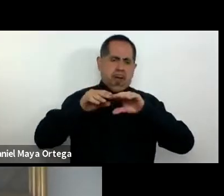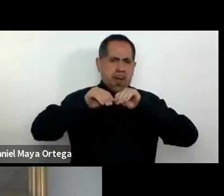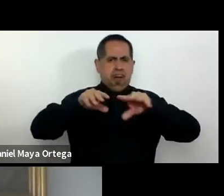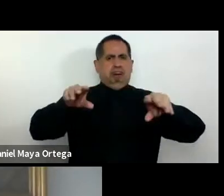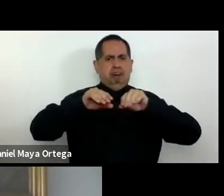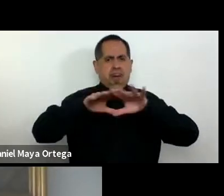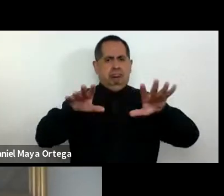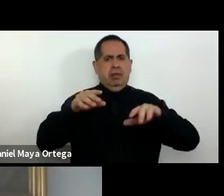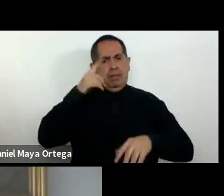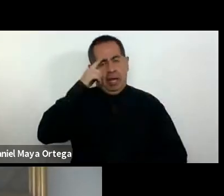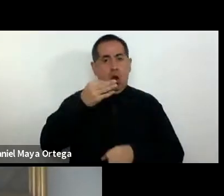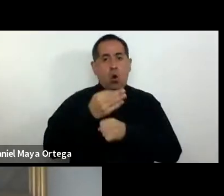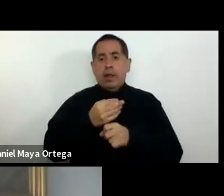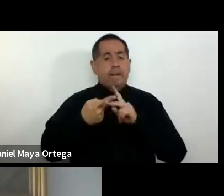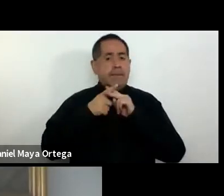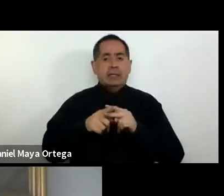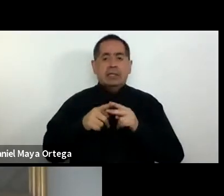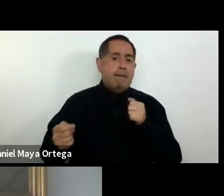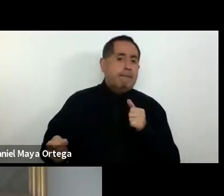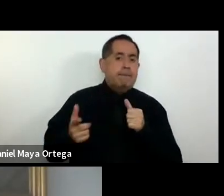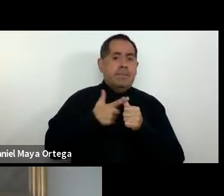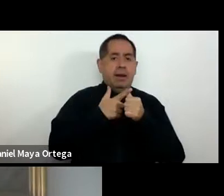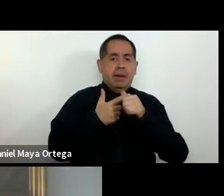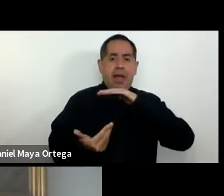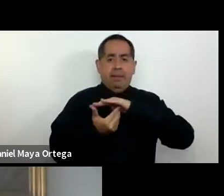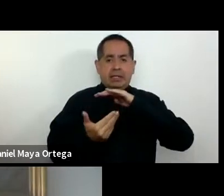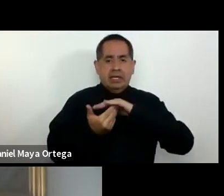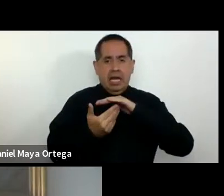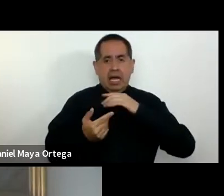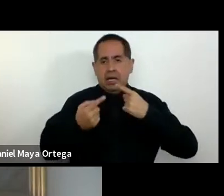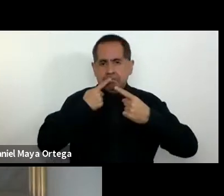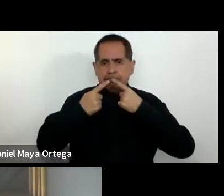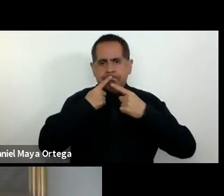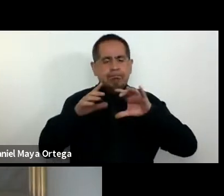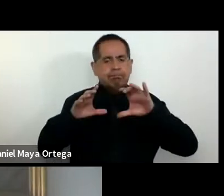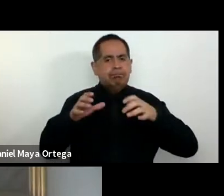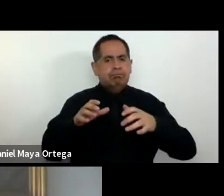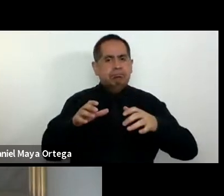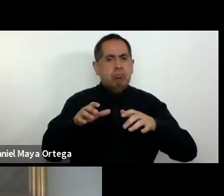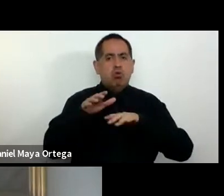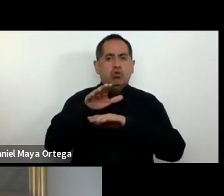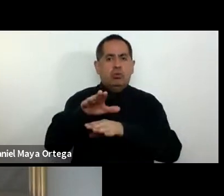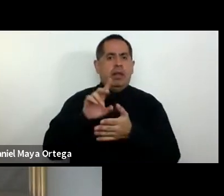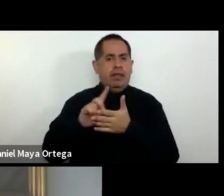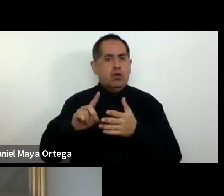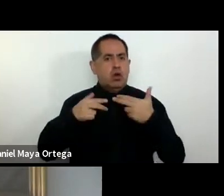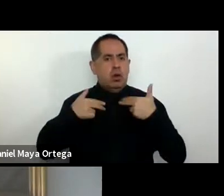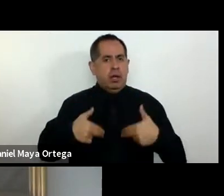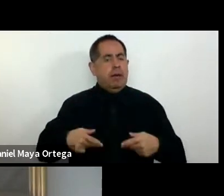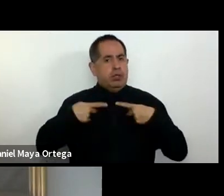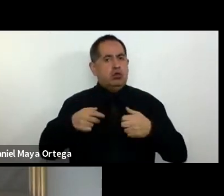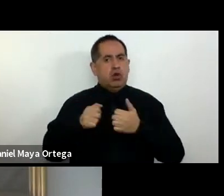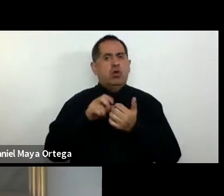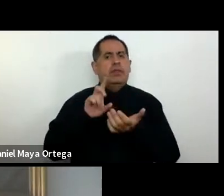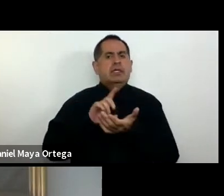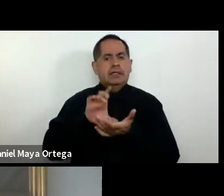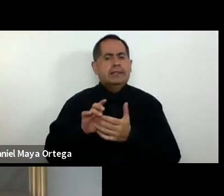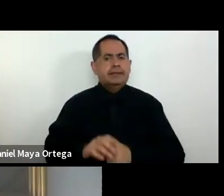a la primera mesa de nuestro encuentro digital sobre los derechos humanos de las personas con discapacidad.